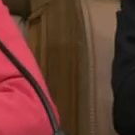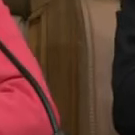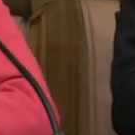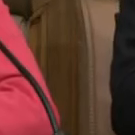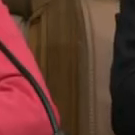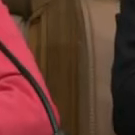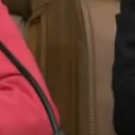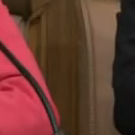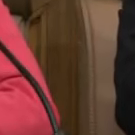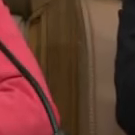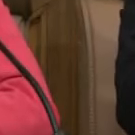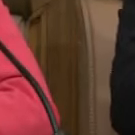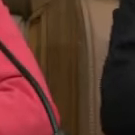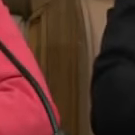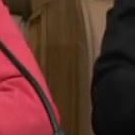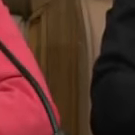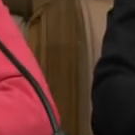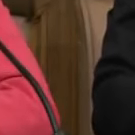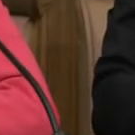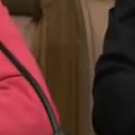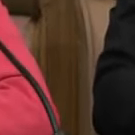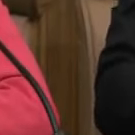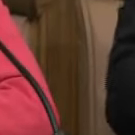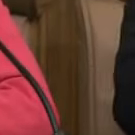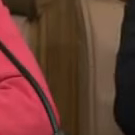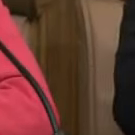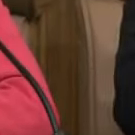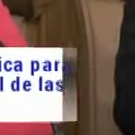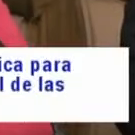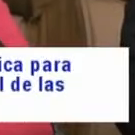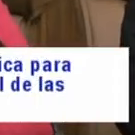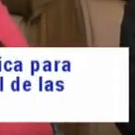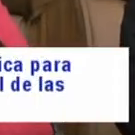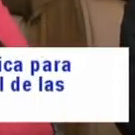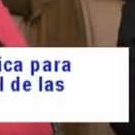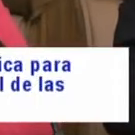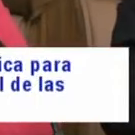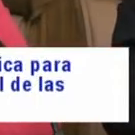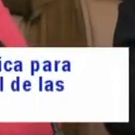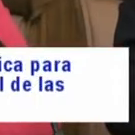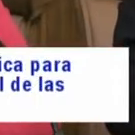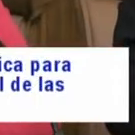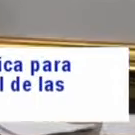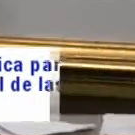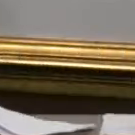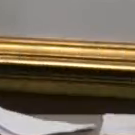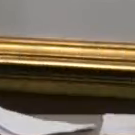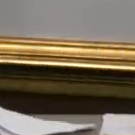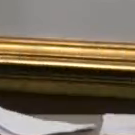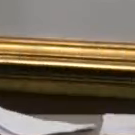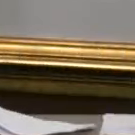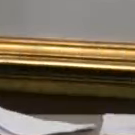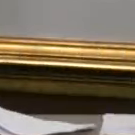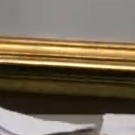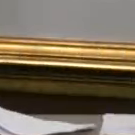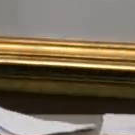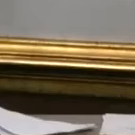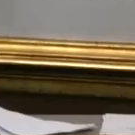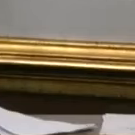para la restitución de los mismos en caso de vulneración. Es todo, ciudadano vicepresidente. En